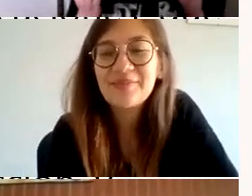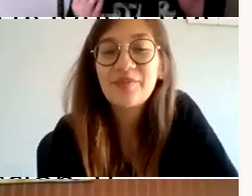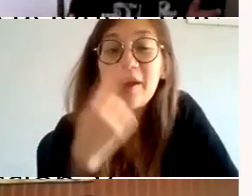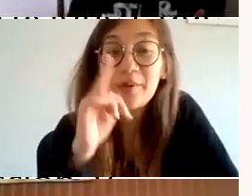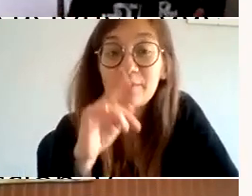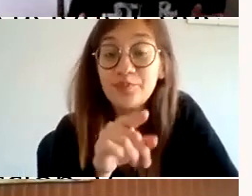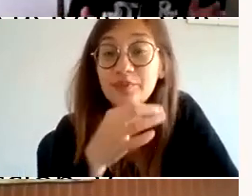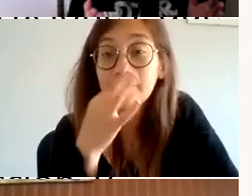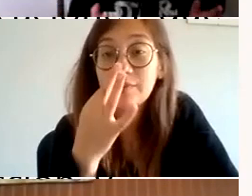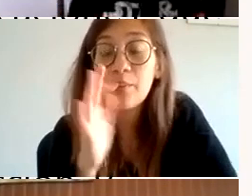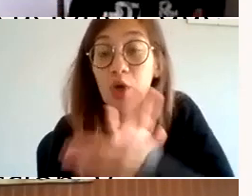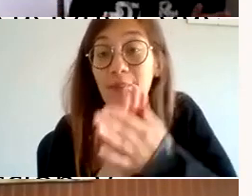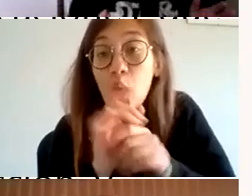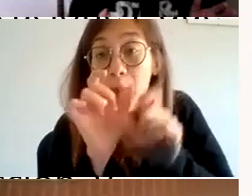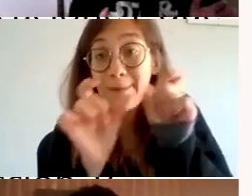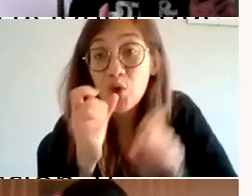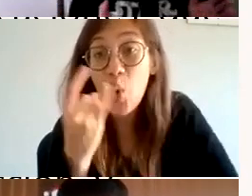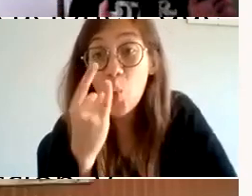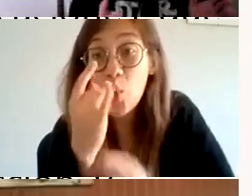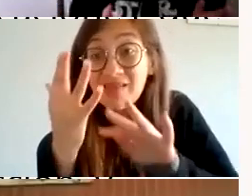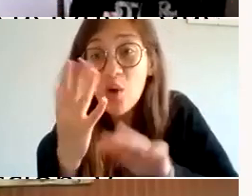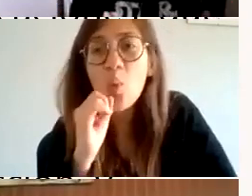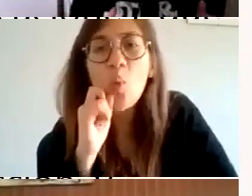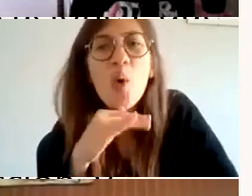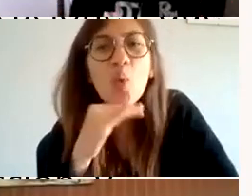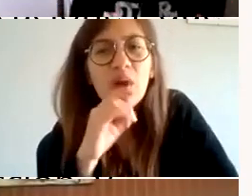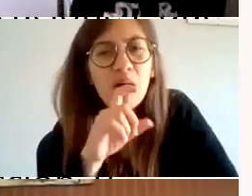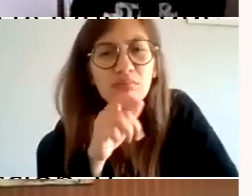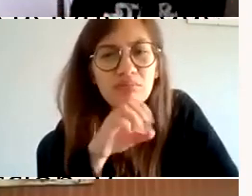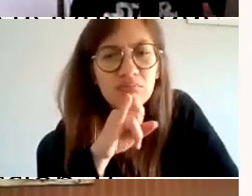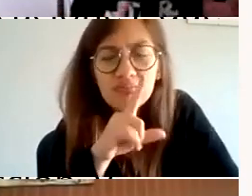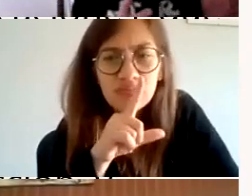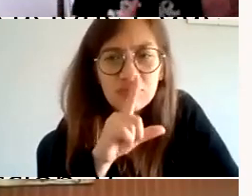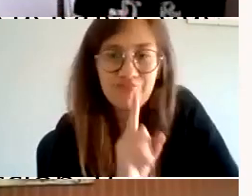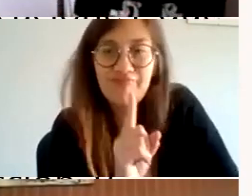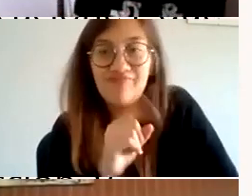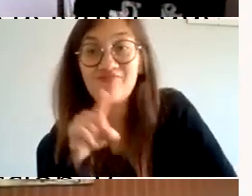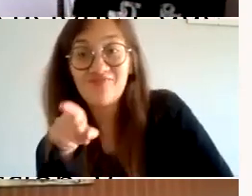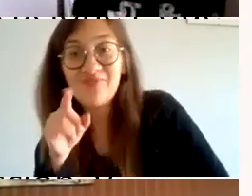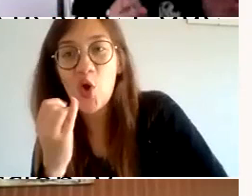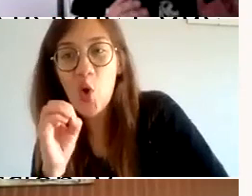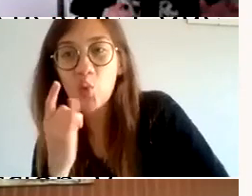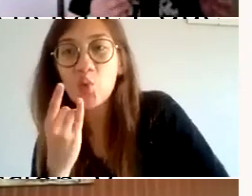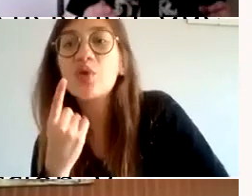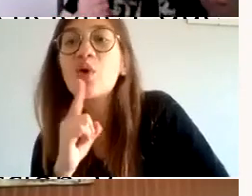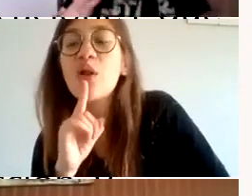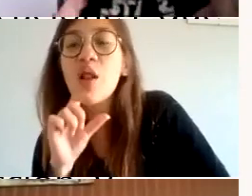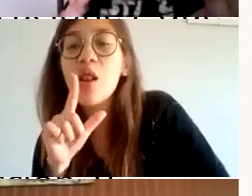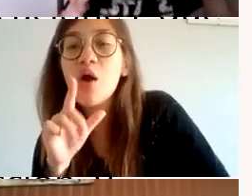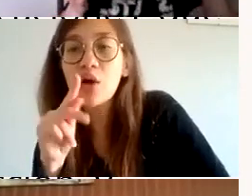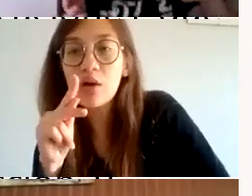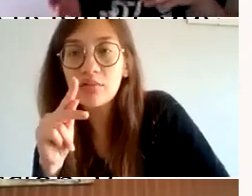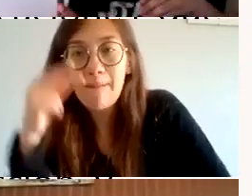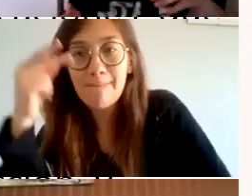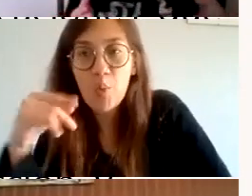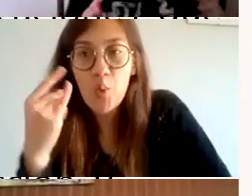el de UH, que tiene que ver con que ustedes pueden gestionar su correo en Outlook. O sea, el correo le pertenece